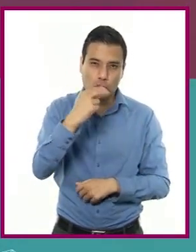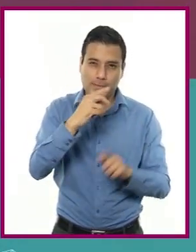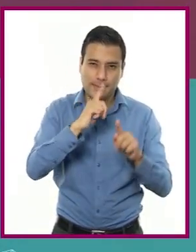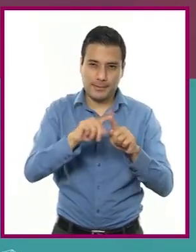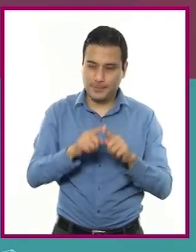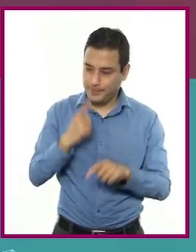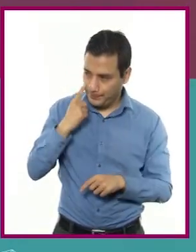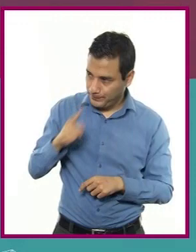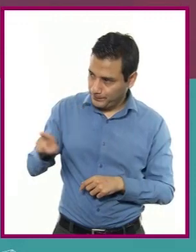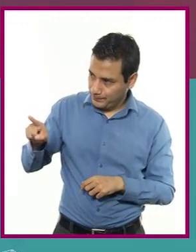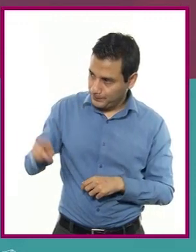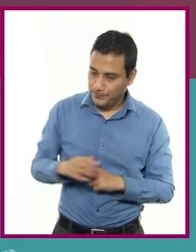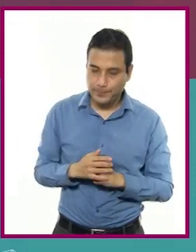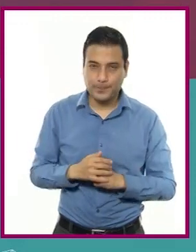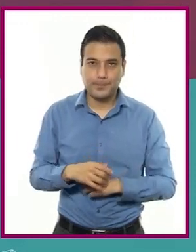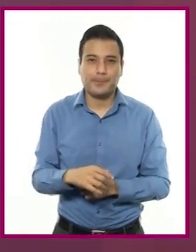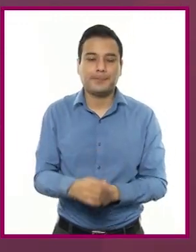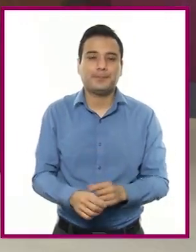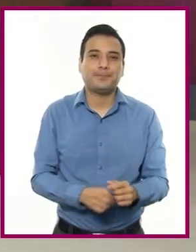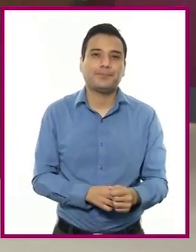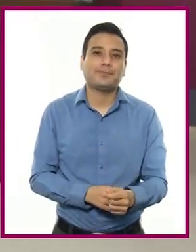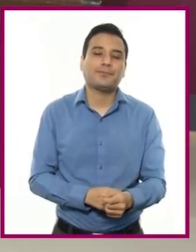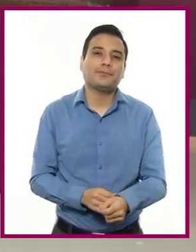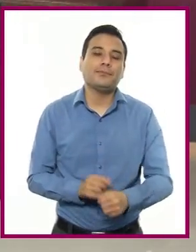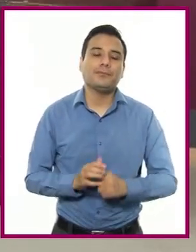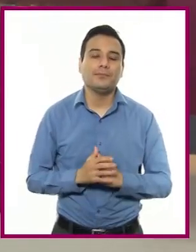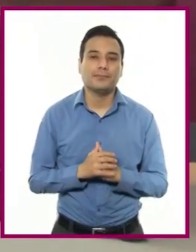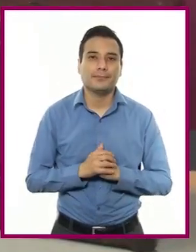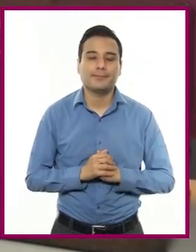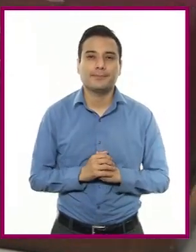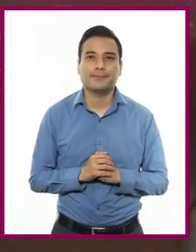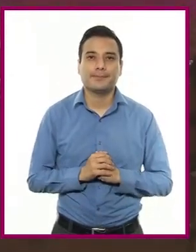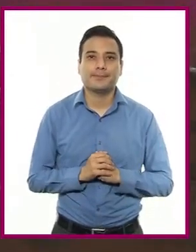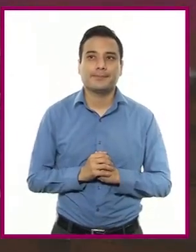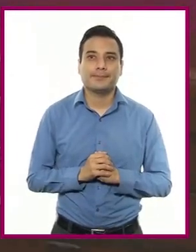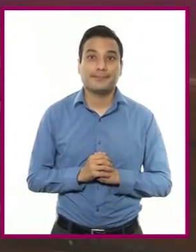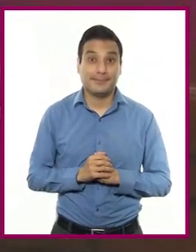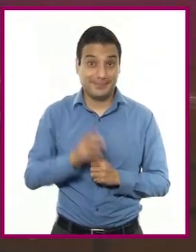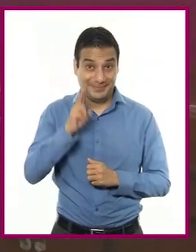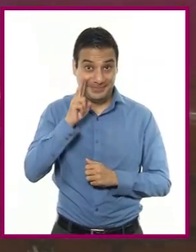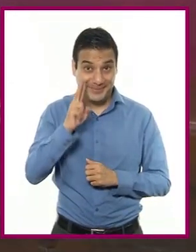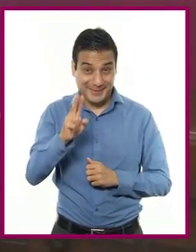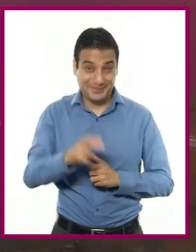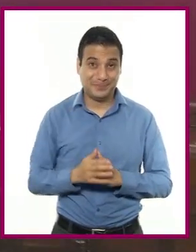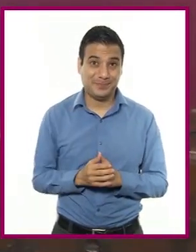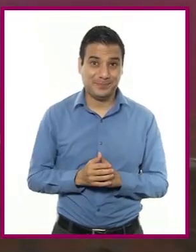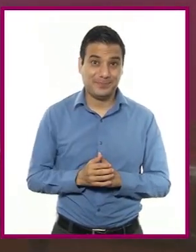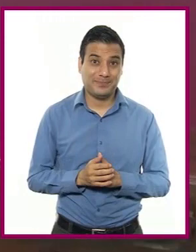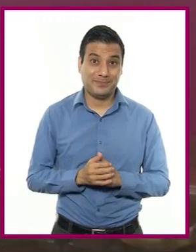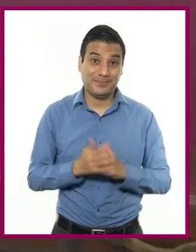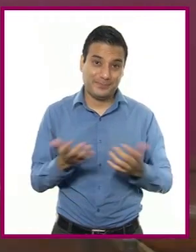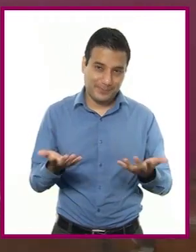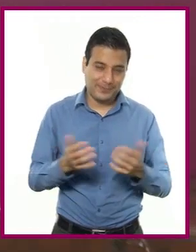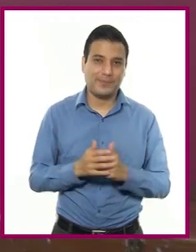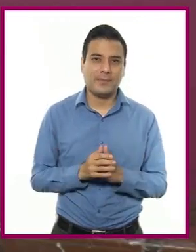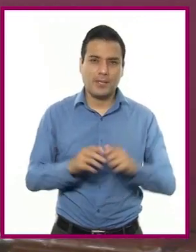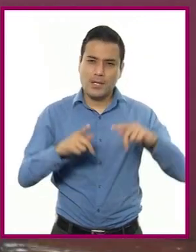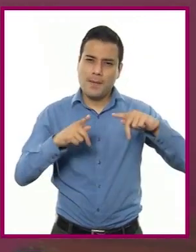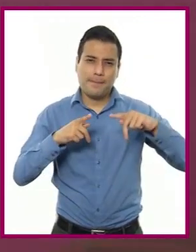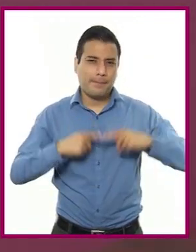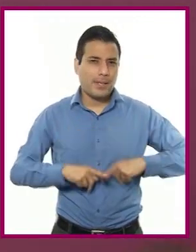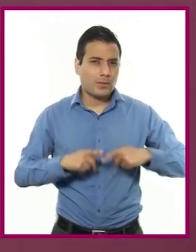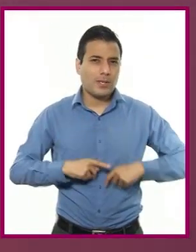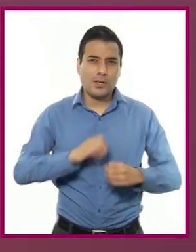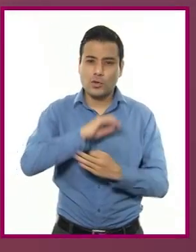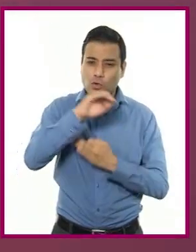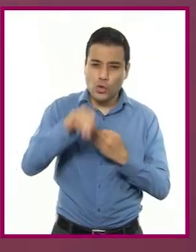mulatos, zambos y negros. Como vemos, el mestizaje fue más amplio y tuvo también